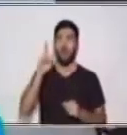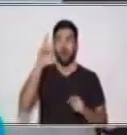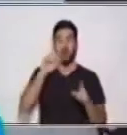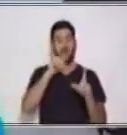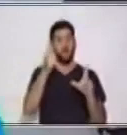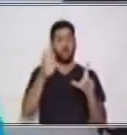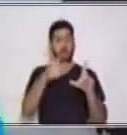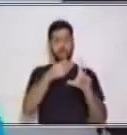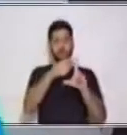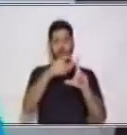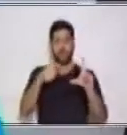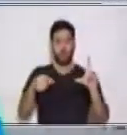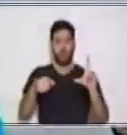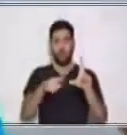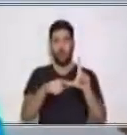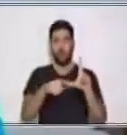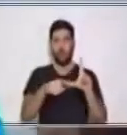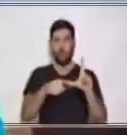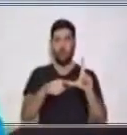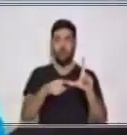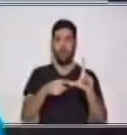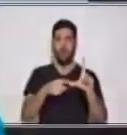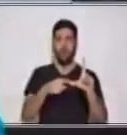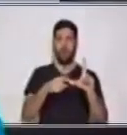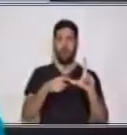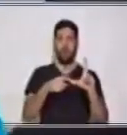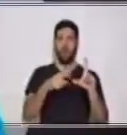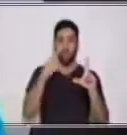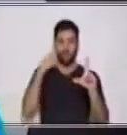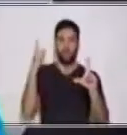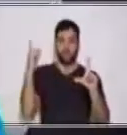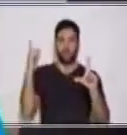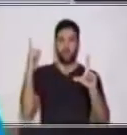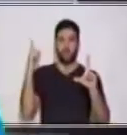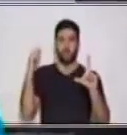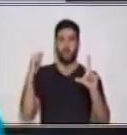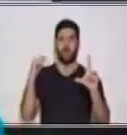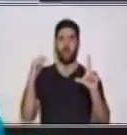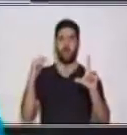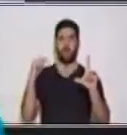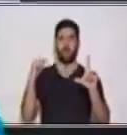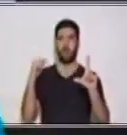el triángulo rectángulo, entonces nosotros vamos a tener